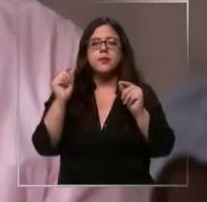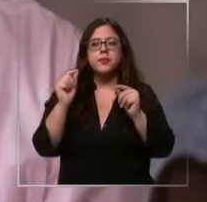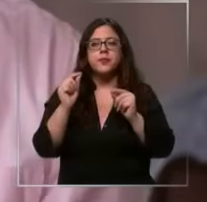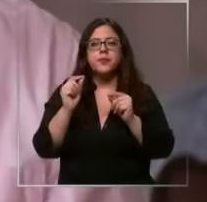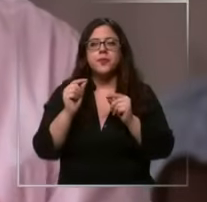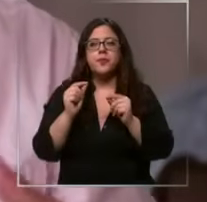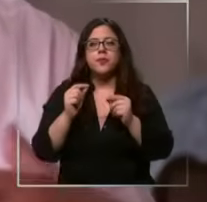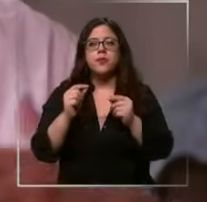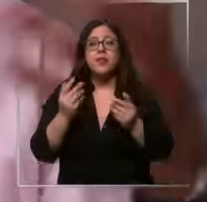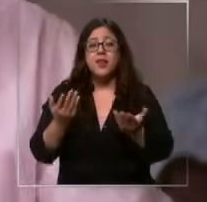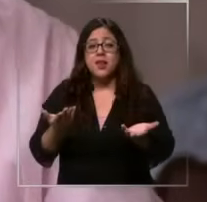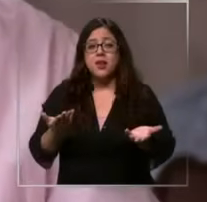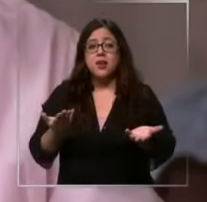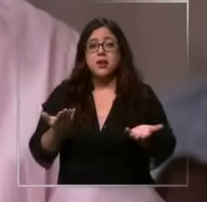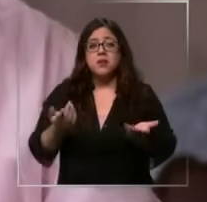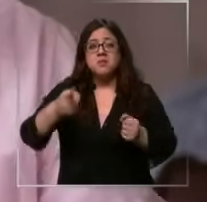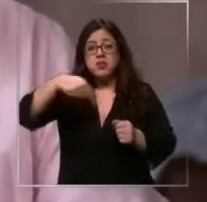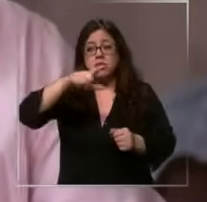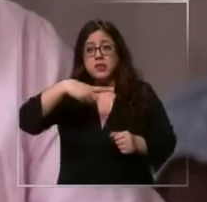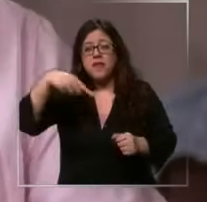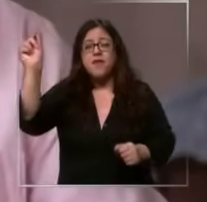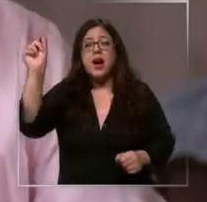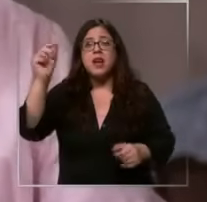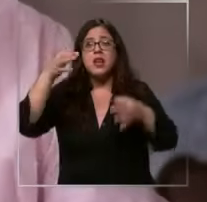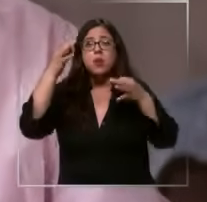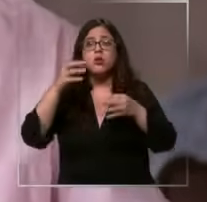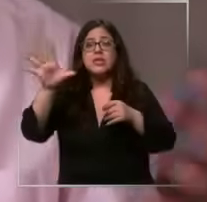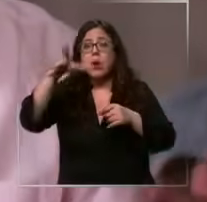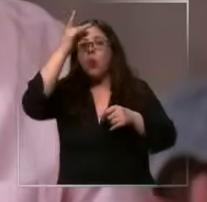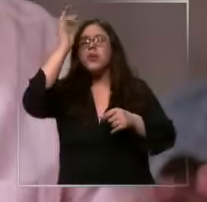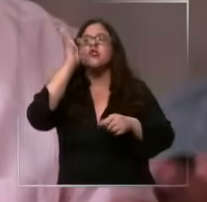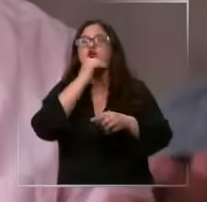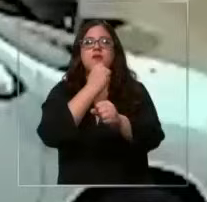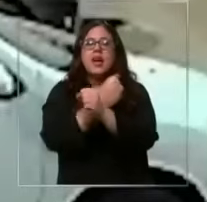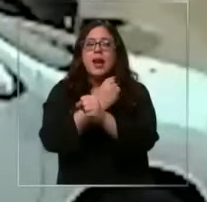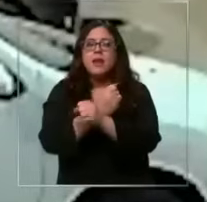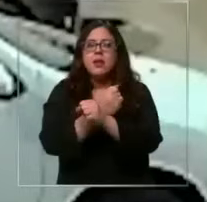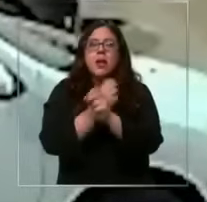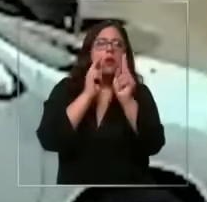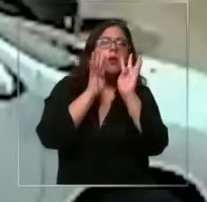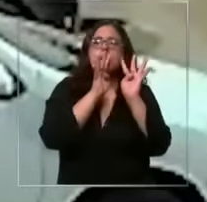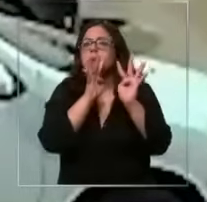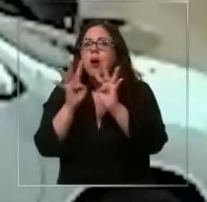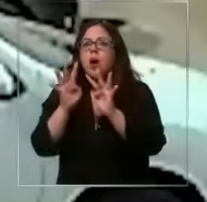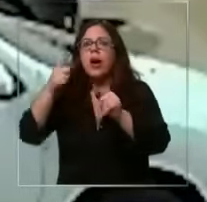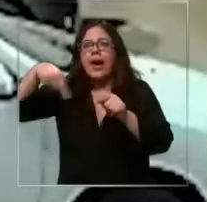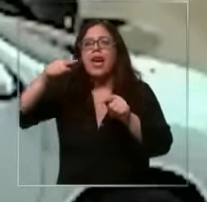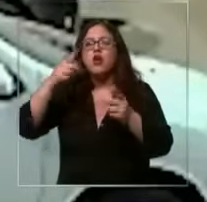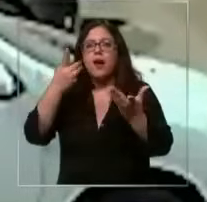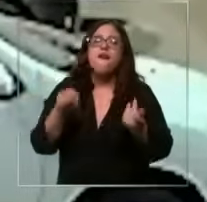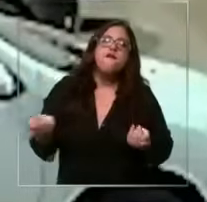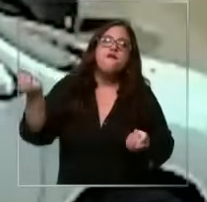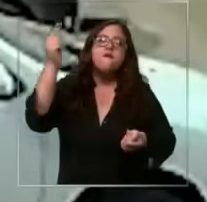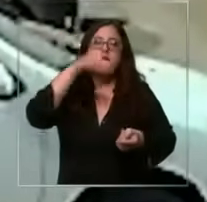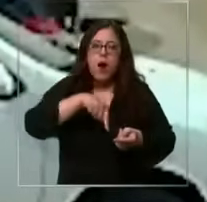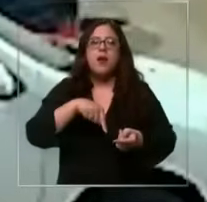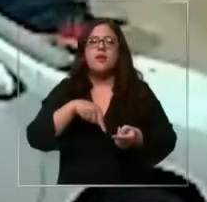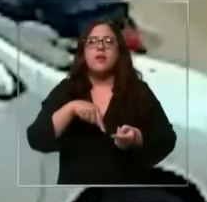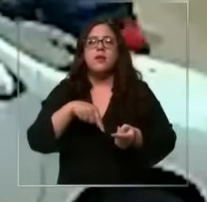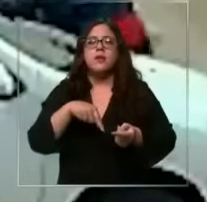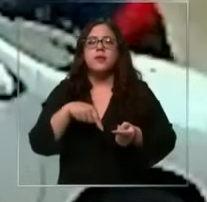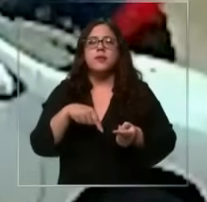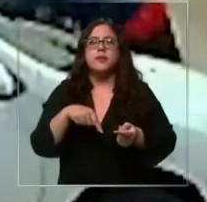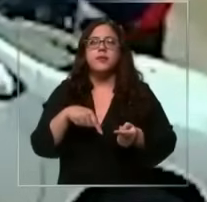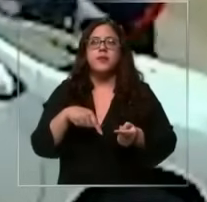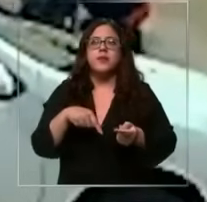Y bueno, y en algún minuto se van, y al parecer cuando se dieron cuenta que el carabinero no estaba o no venía, entonces decidieron volver de nuevo